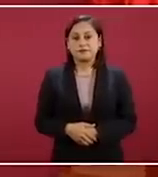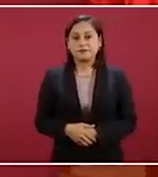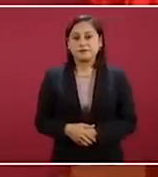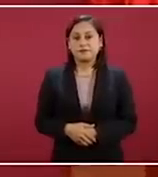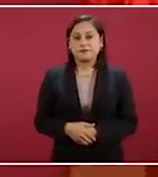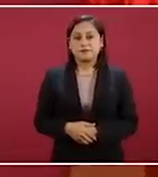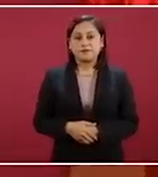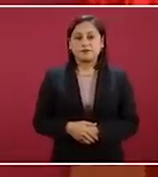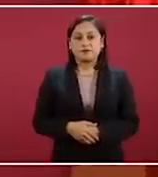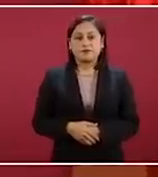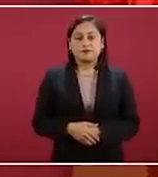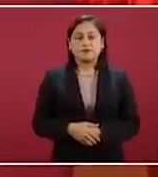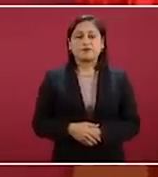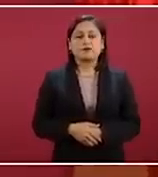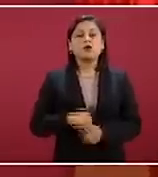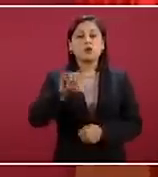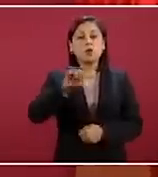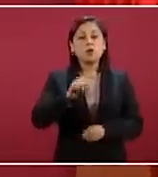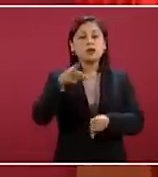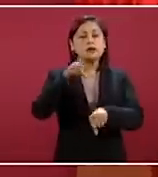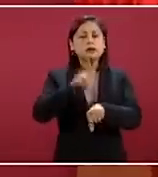respetemos el Día de Gracia